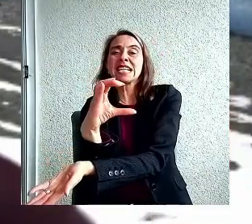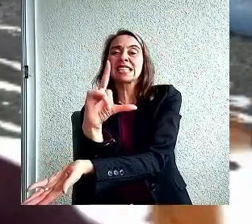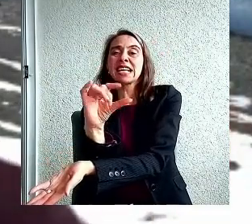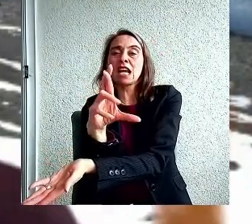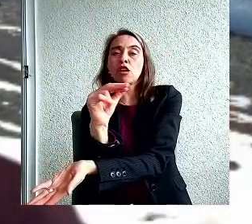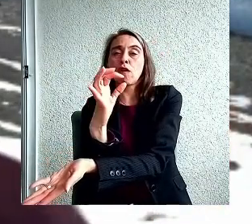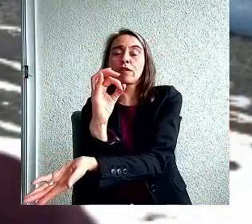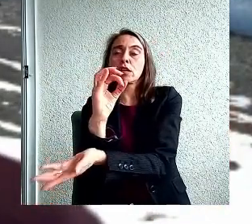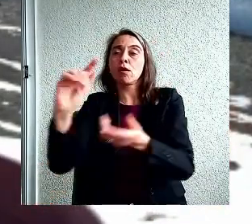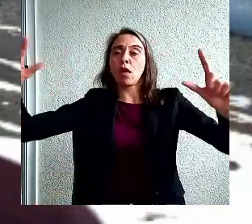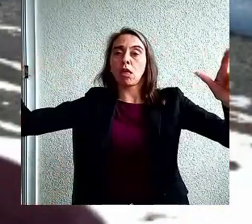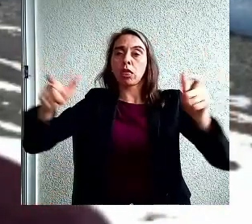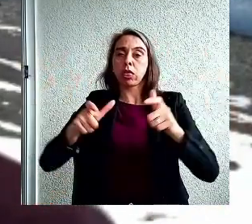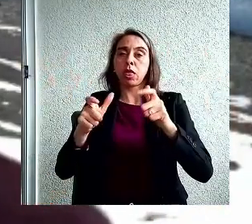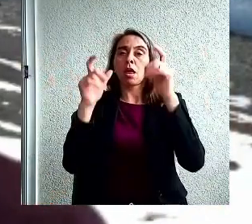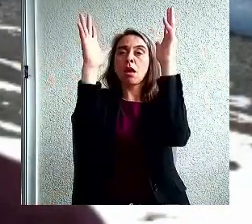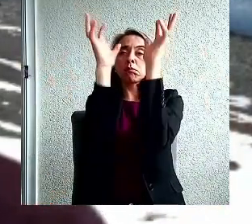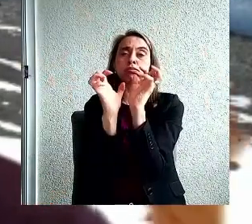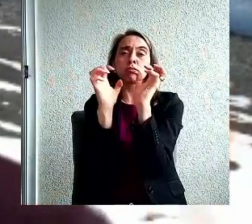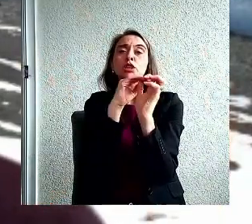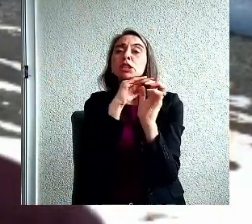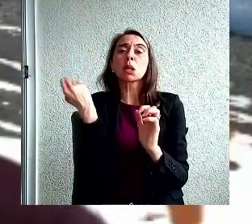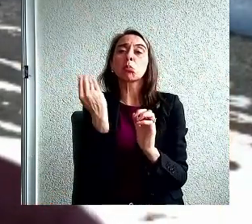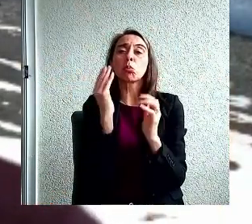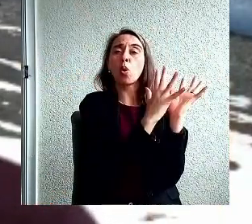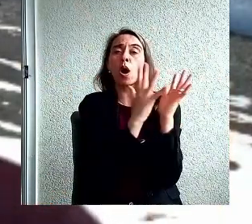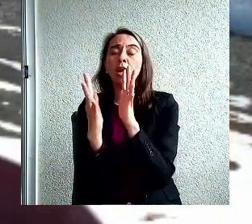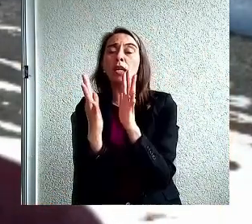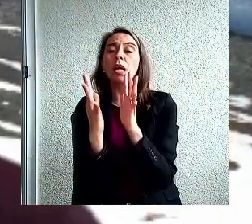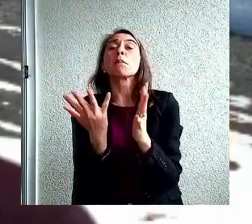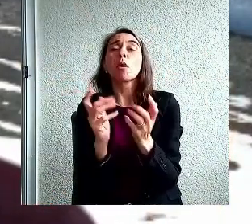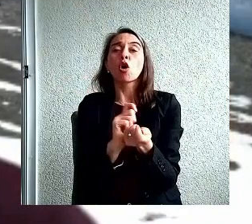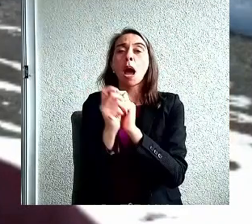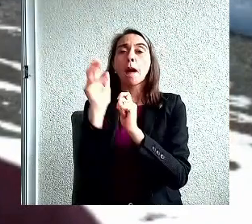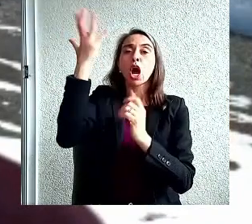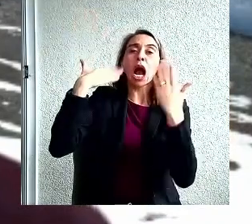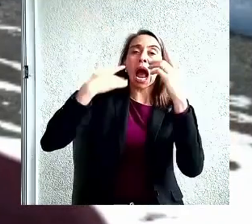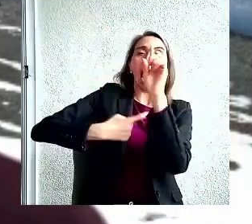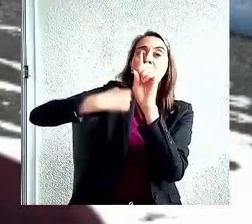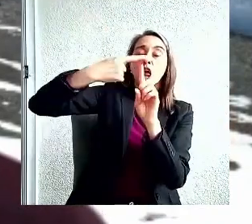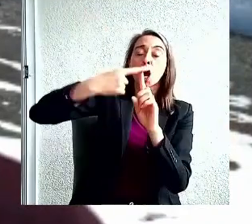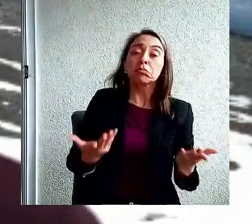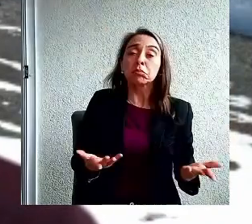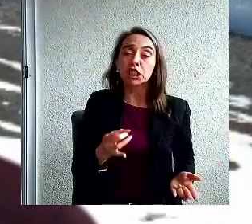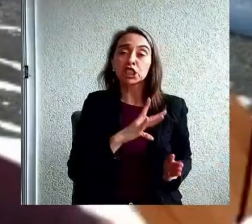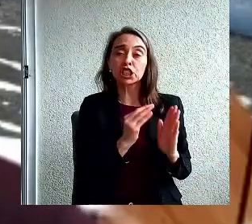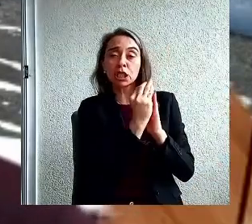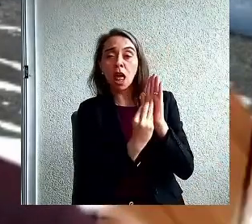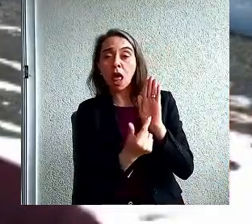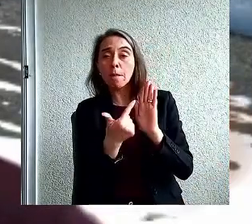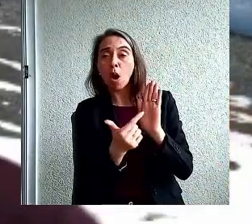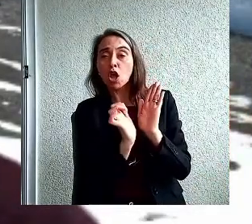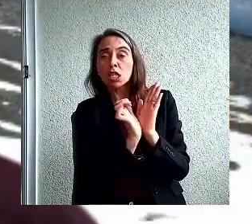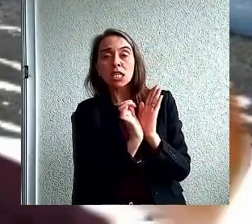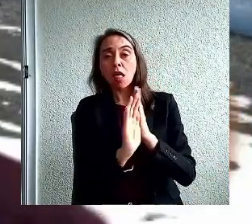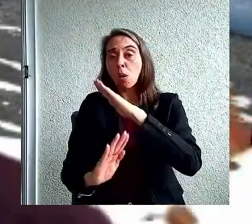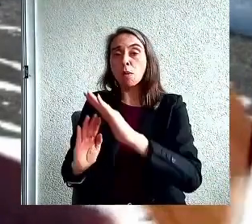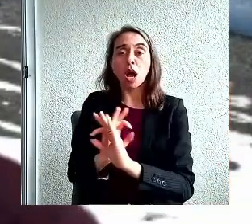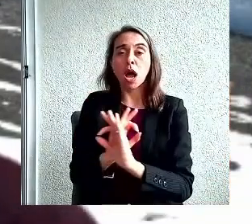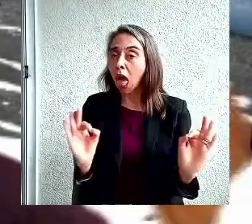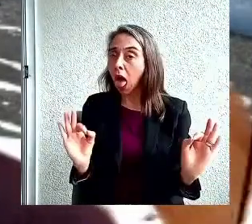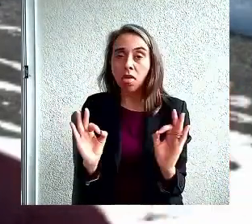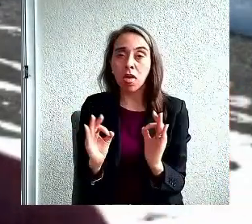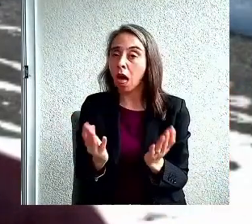para protegerlos, ni tampoco tenemos una solución, ni siquiera desde el punto de vista científico, porque nos faltan las líneas base. ¿Ya?